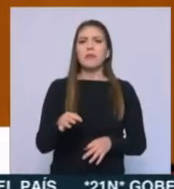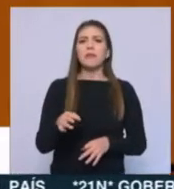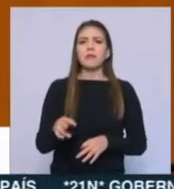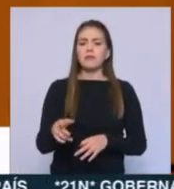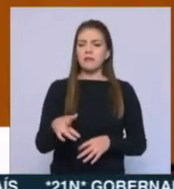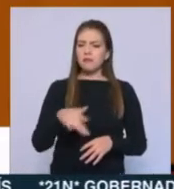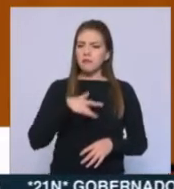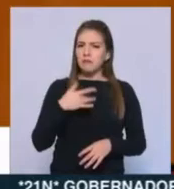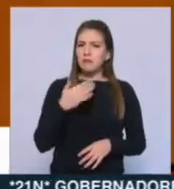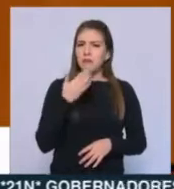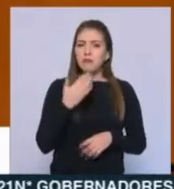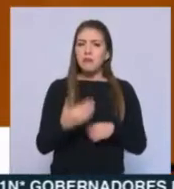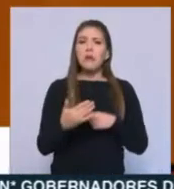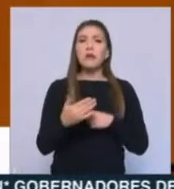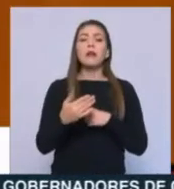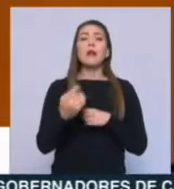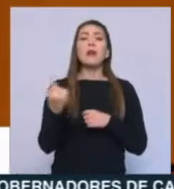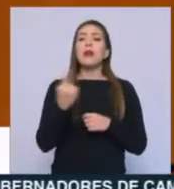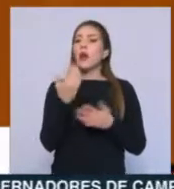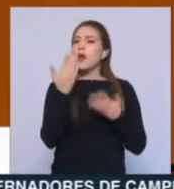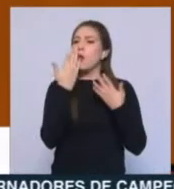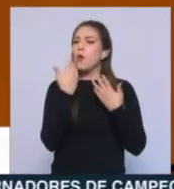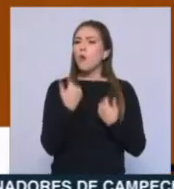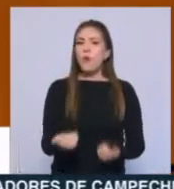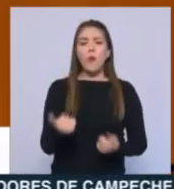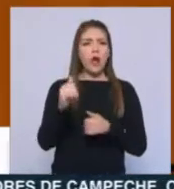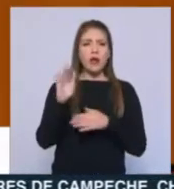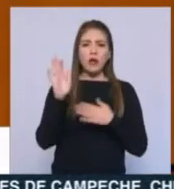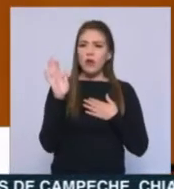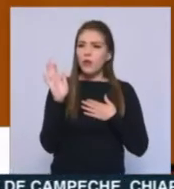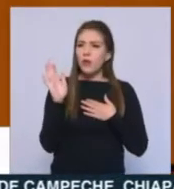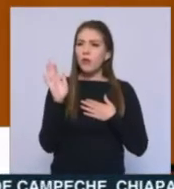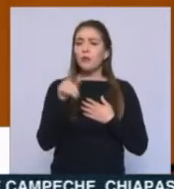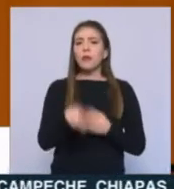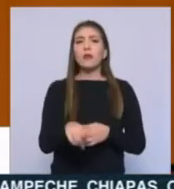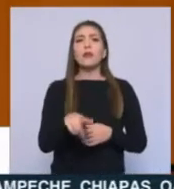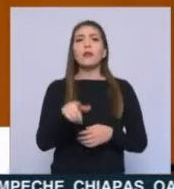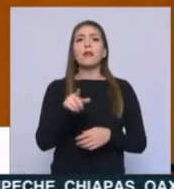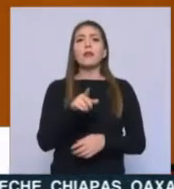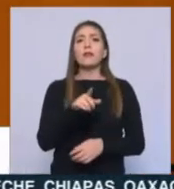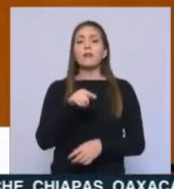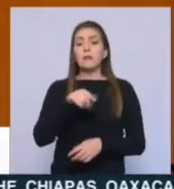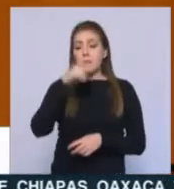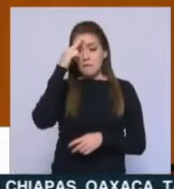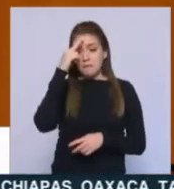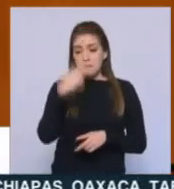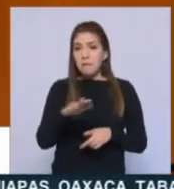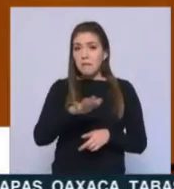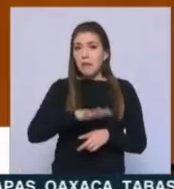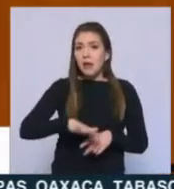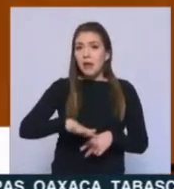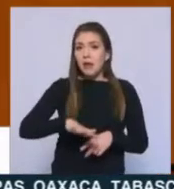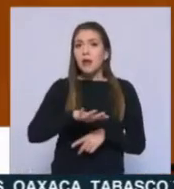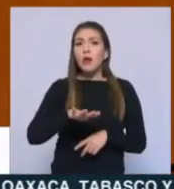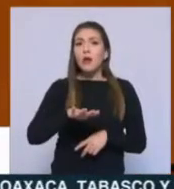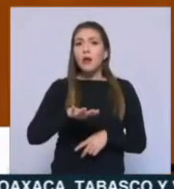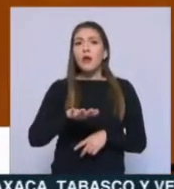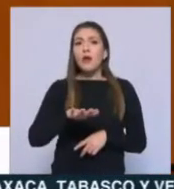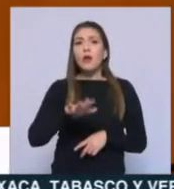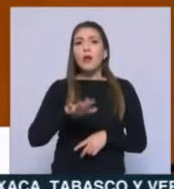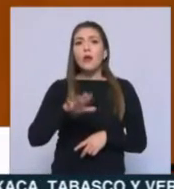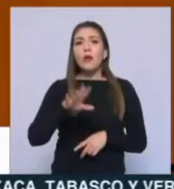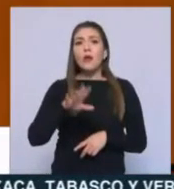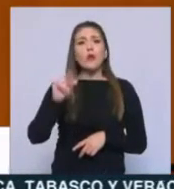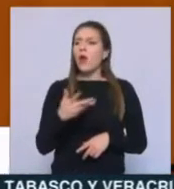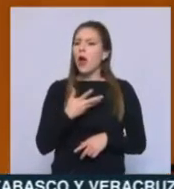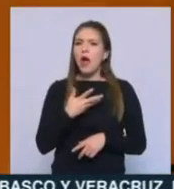veracidad que no existe ningún compromiso por parte de la delegación mexicana que no esté asentada